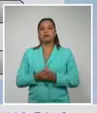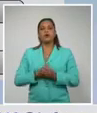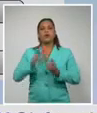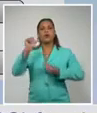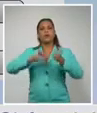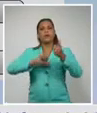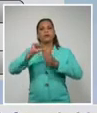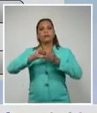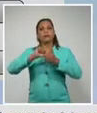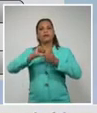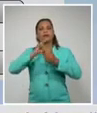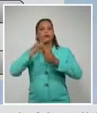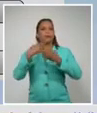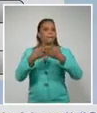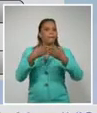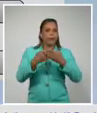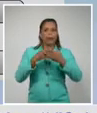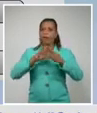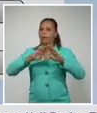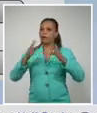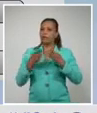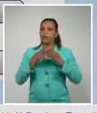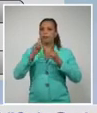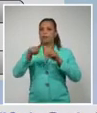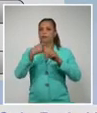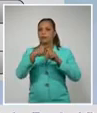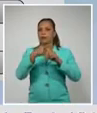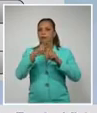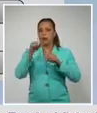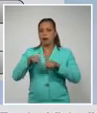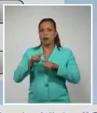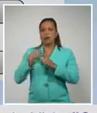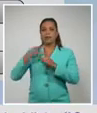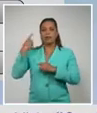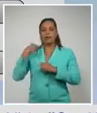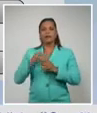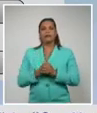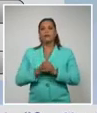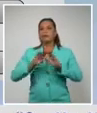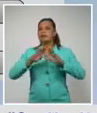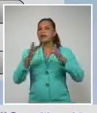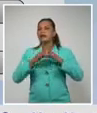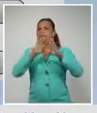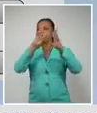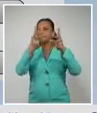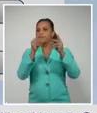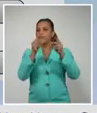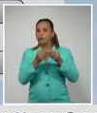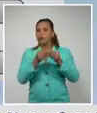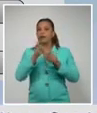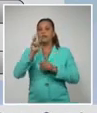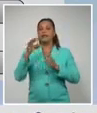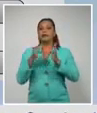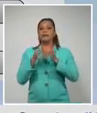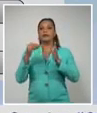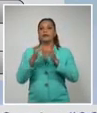del muestreo y los casos confirmados ayer, pues ya se acumulan